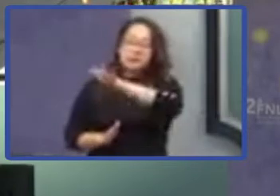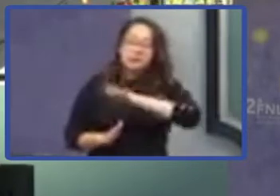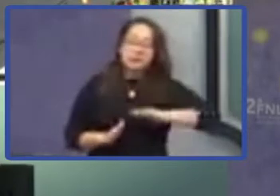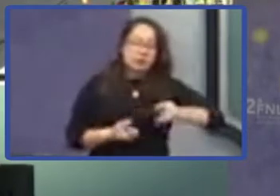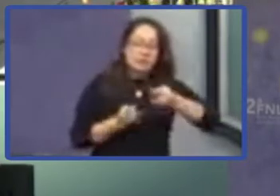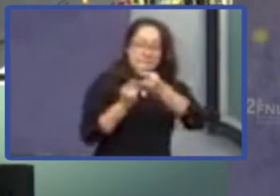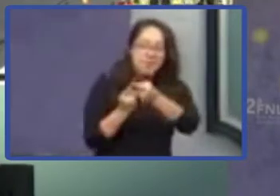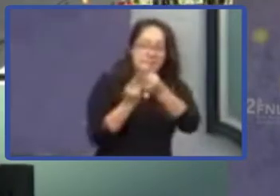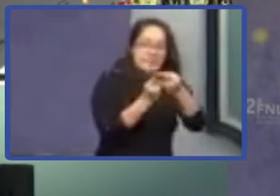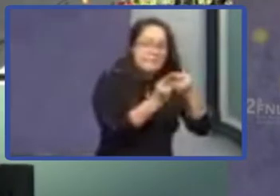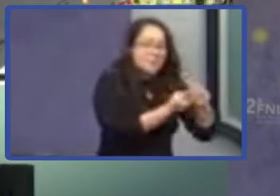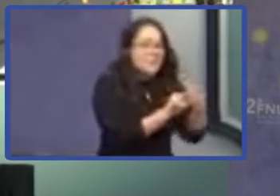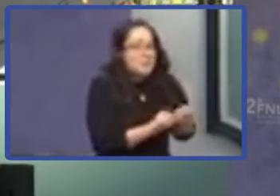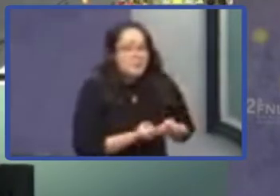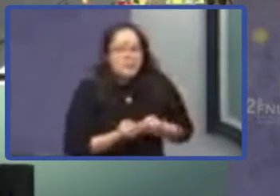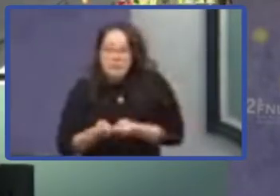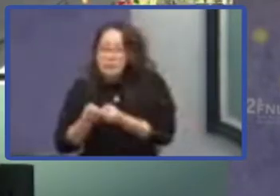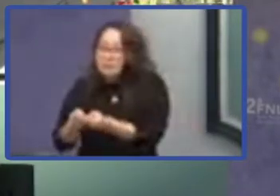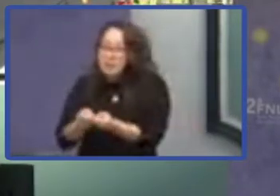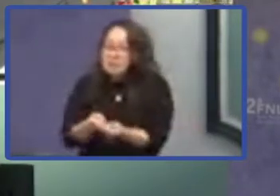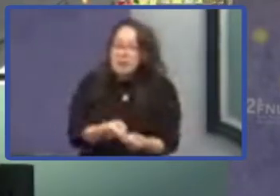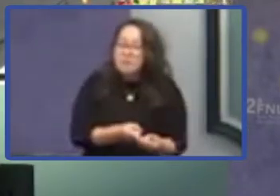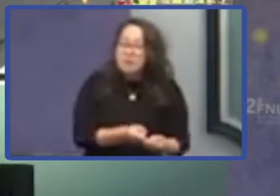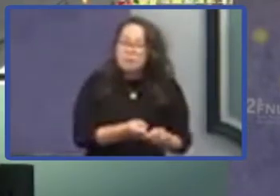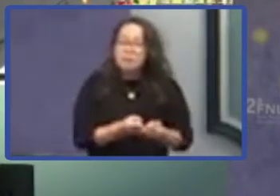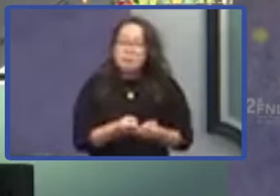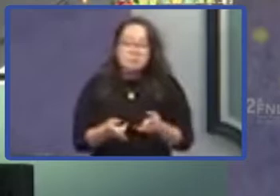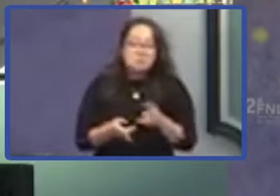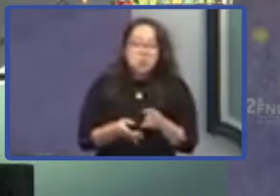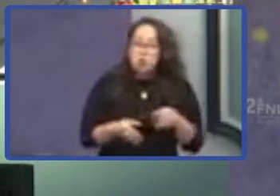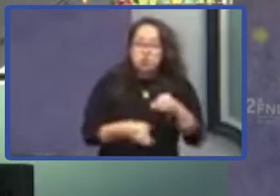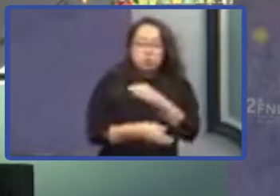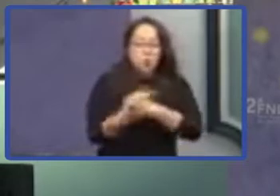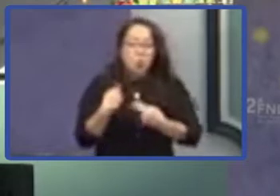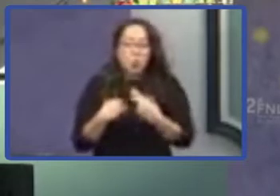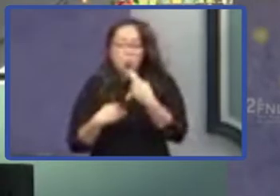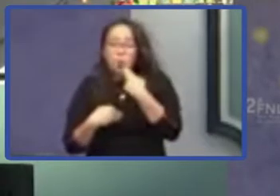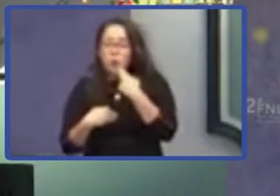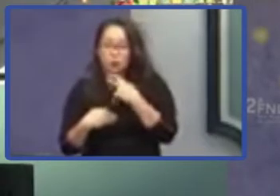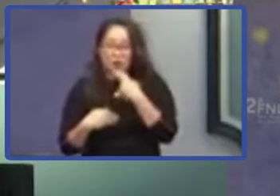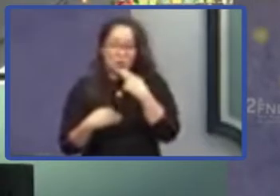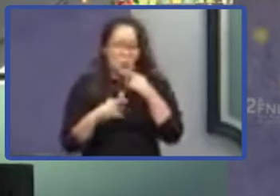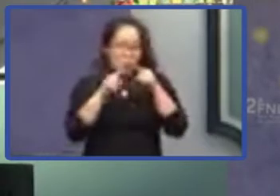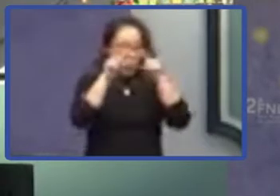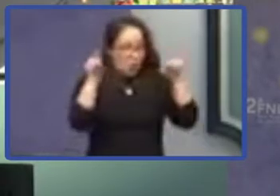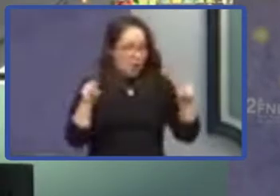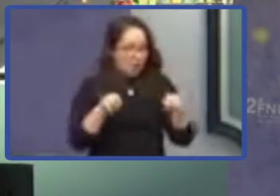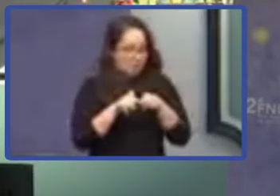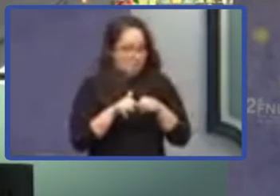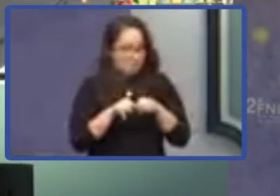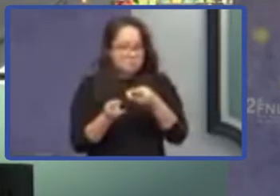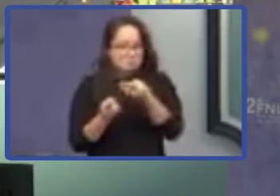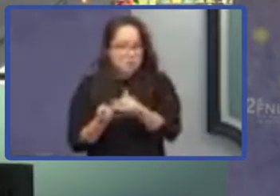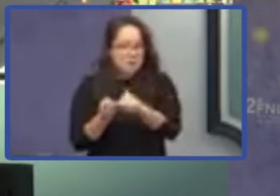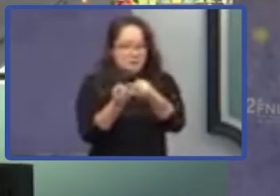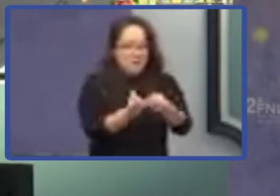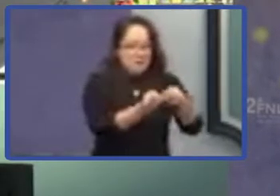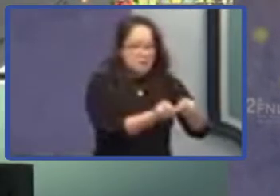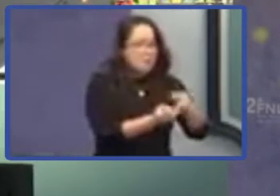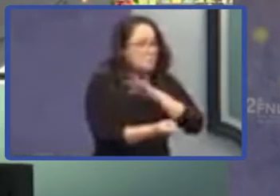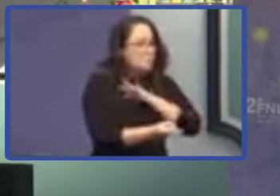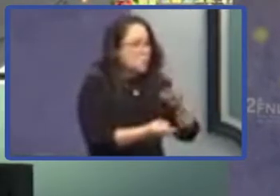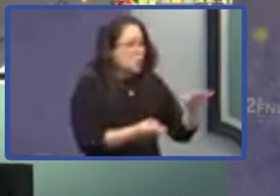ningún espacio libre usaron unos cuadritos ¿verdad? y entonces pudieron llenar el piso de